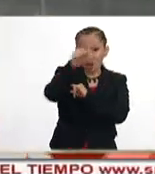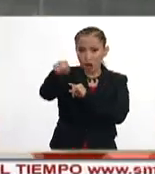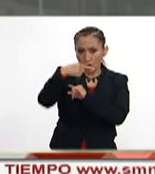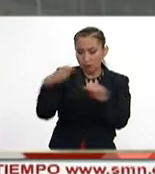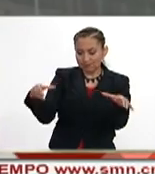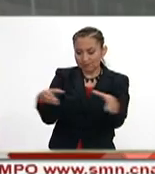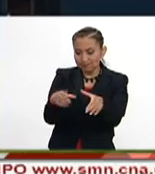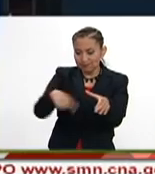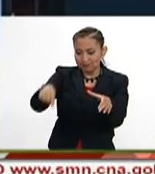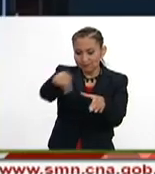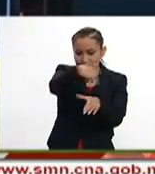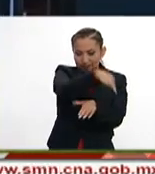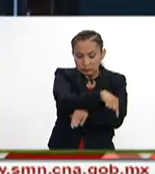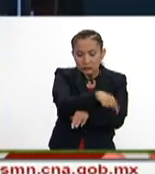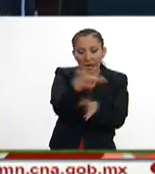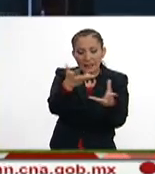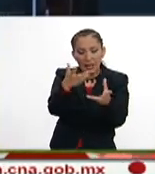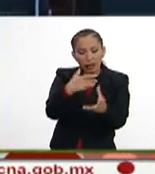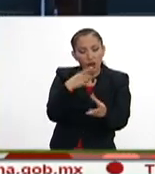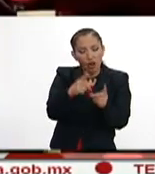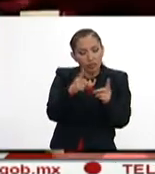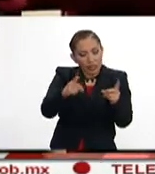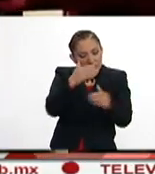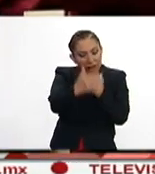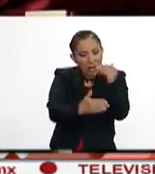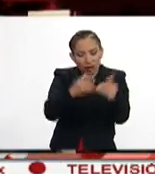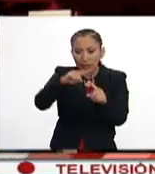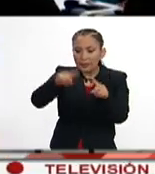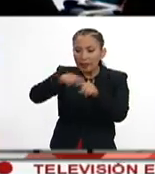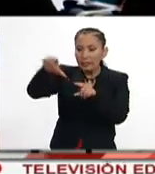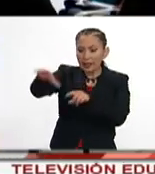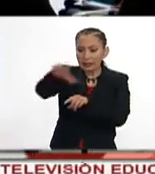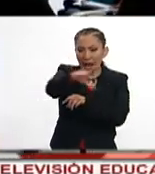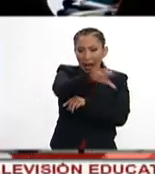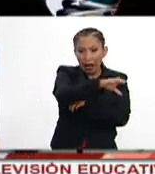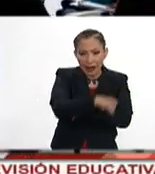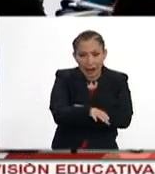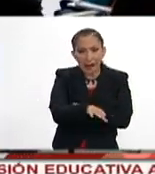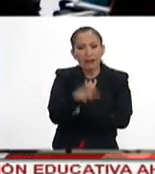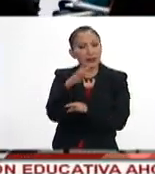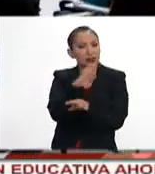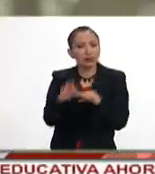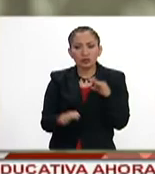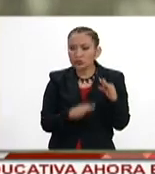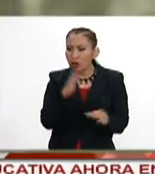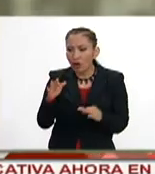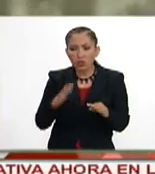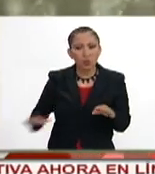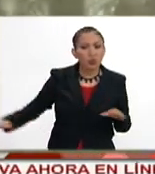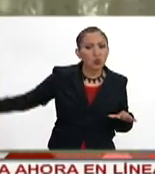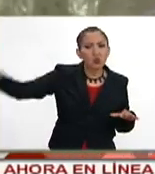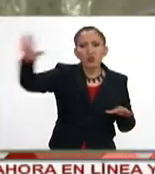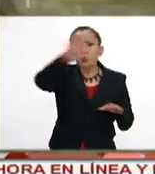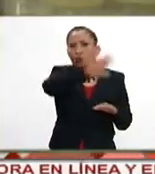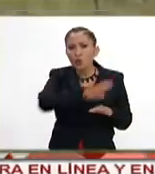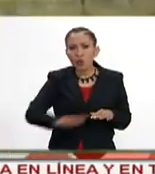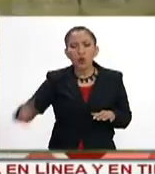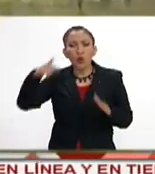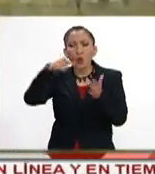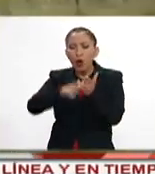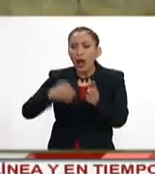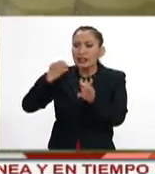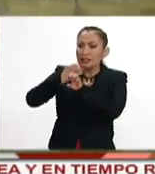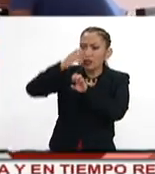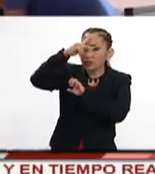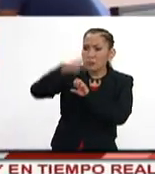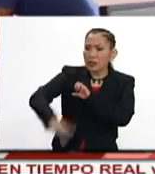integran, haciendo desarrollo en diferentes sectores, en todas las zonas, en todas las regiones, localidades y